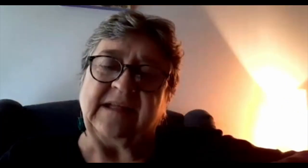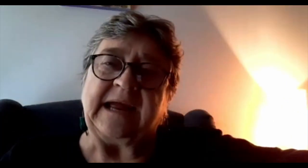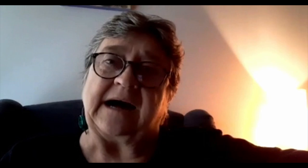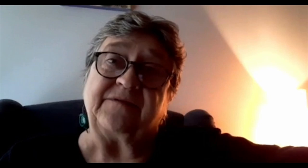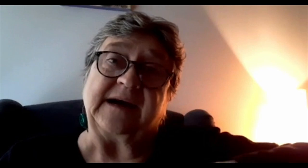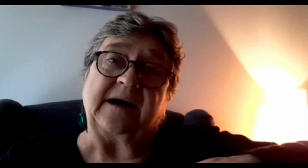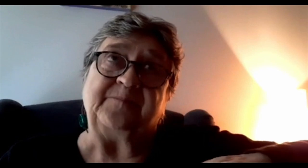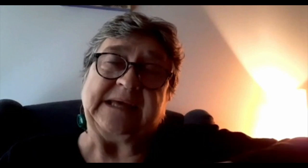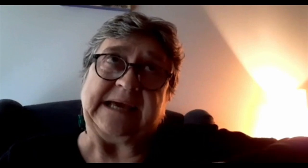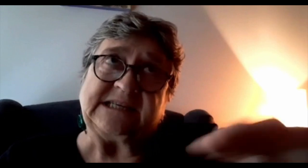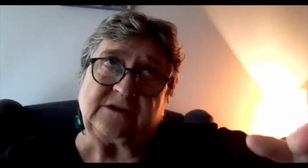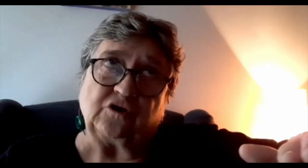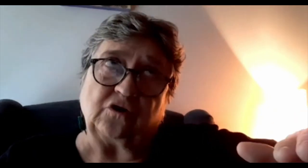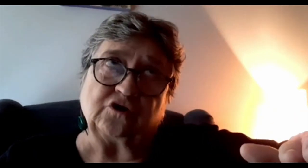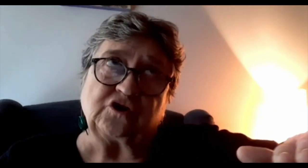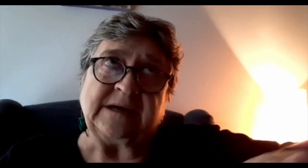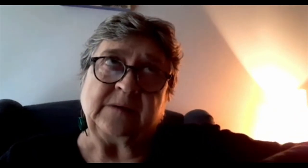solidaridad